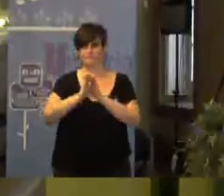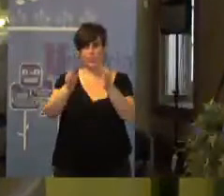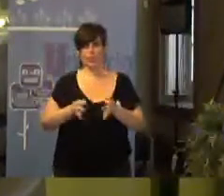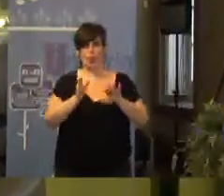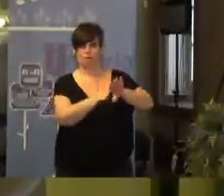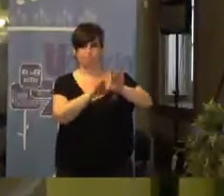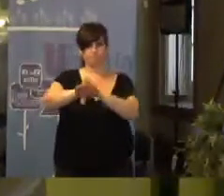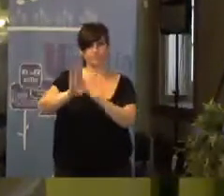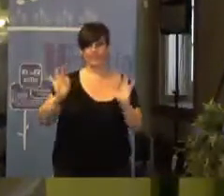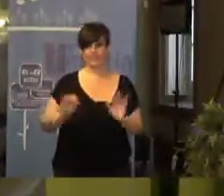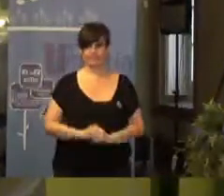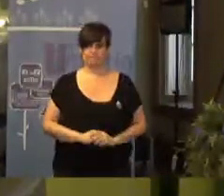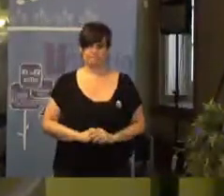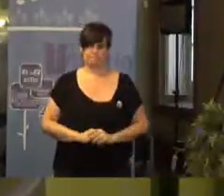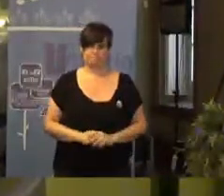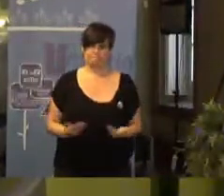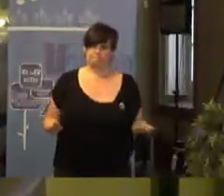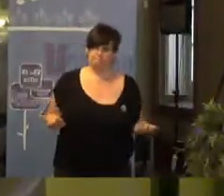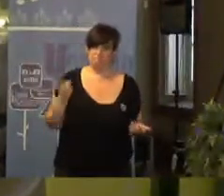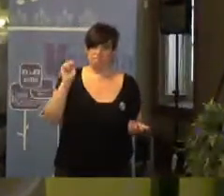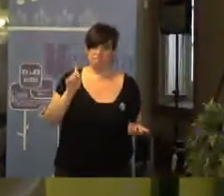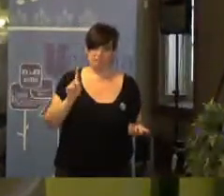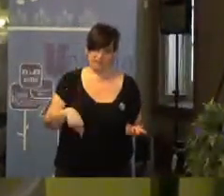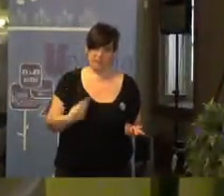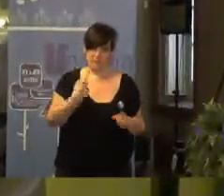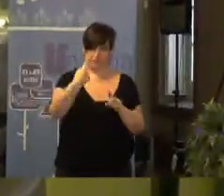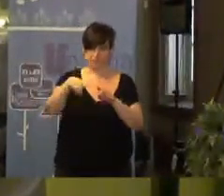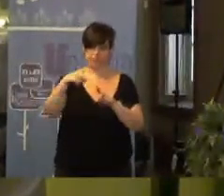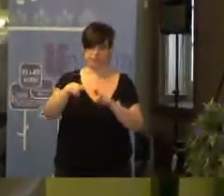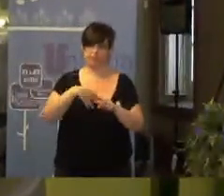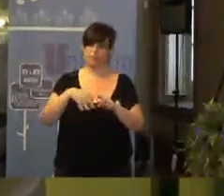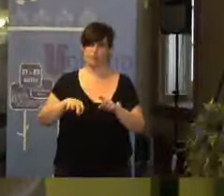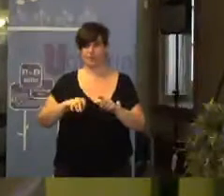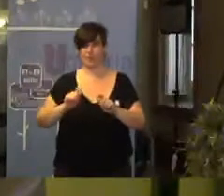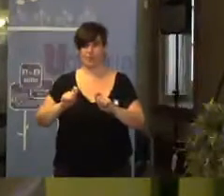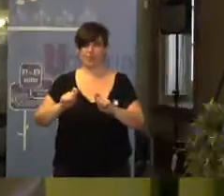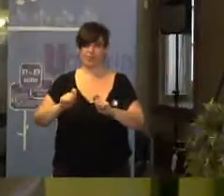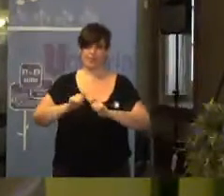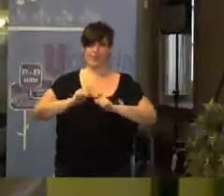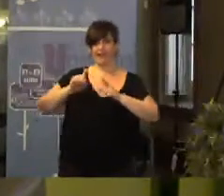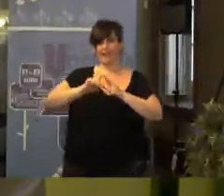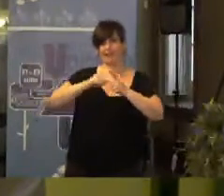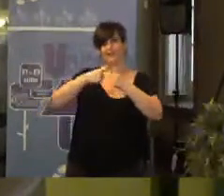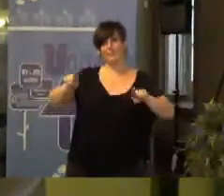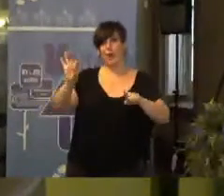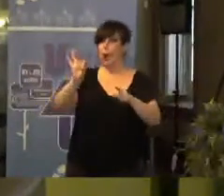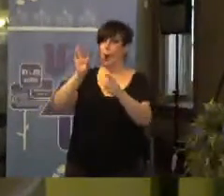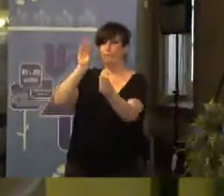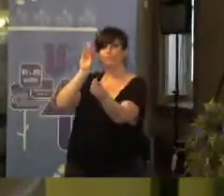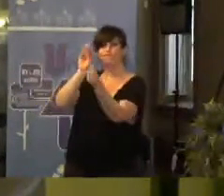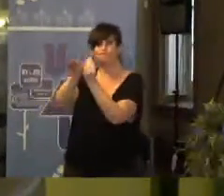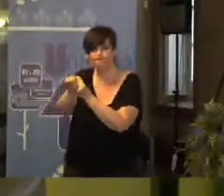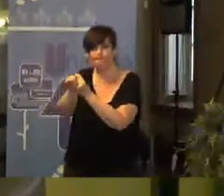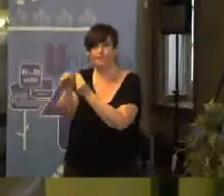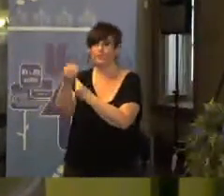e dereita. E logo, polo medio, si hai cuestións que poden diferenciar moito ou facer difícil o entendemento, pero que hai que traballalas